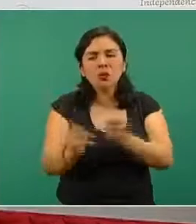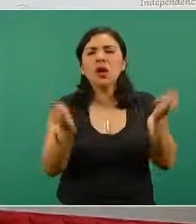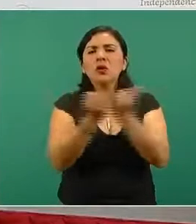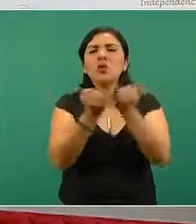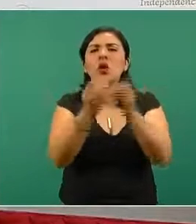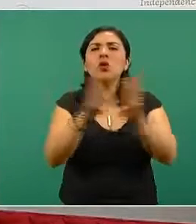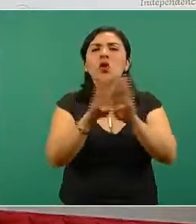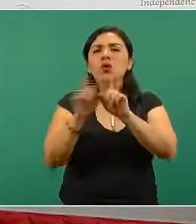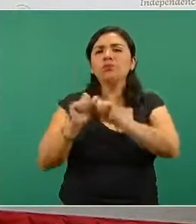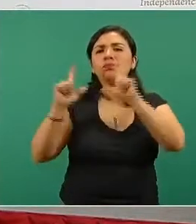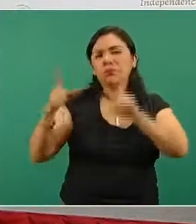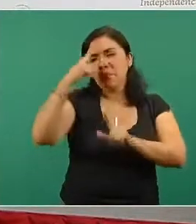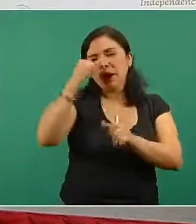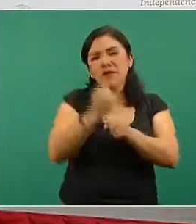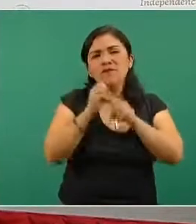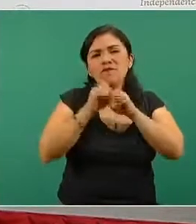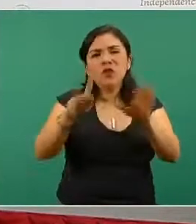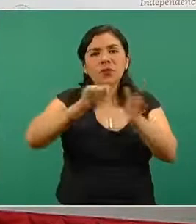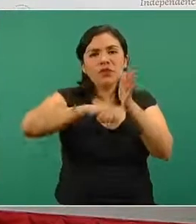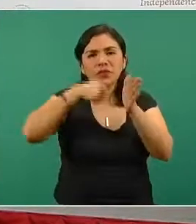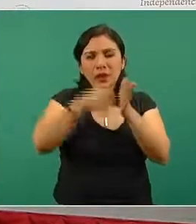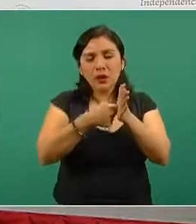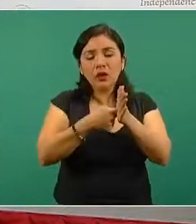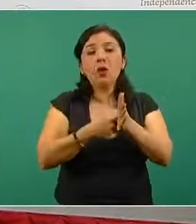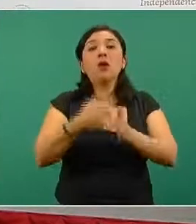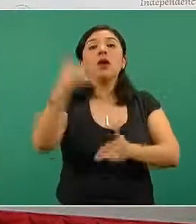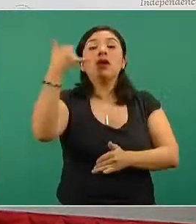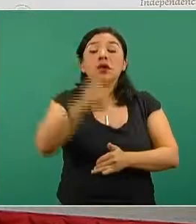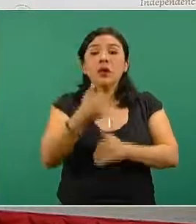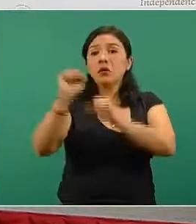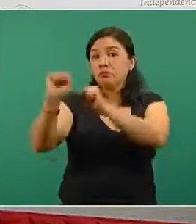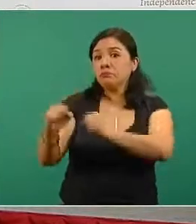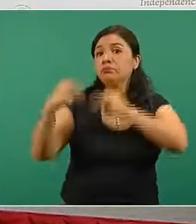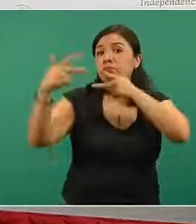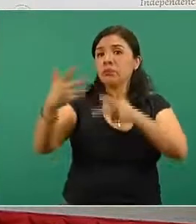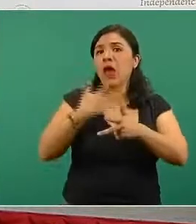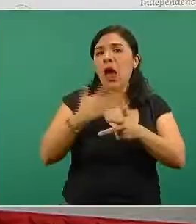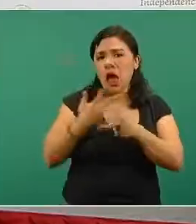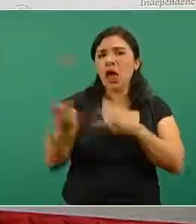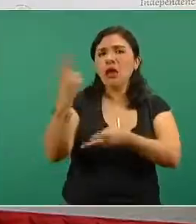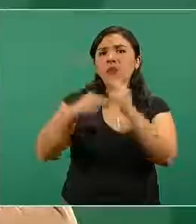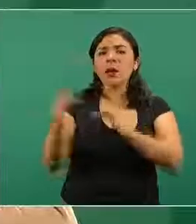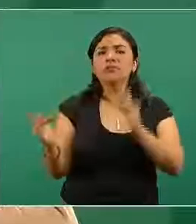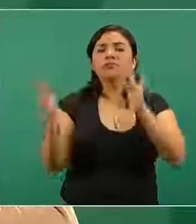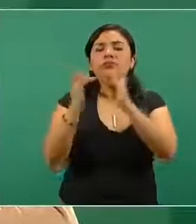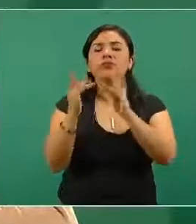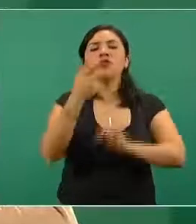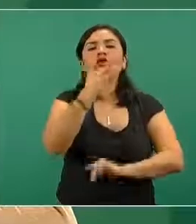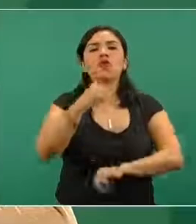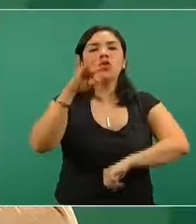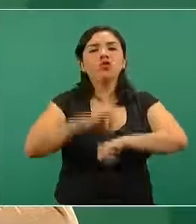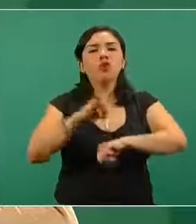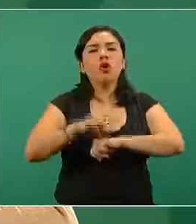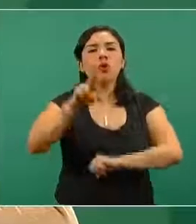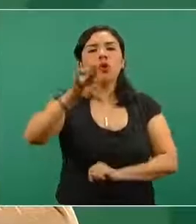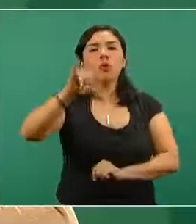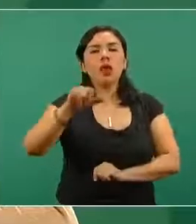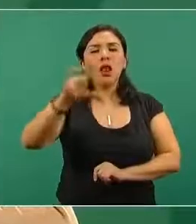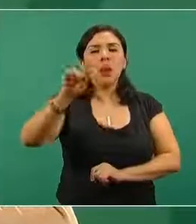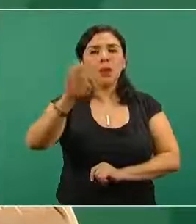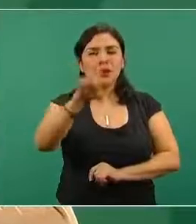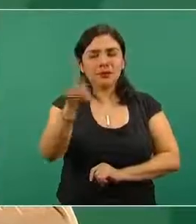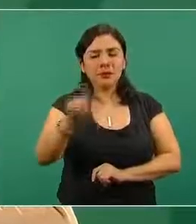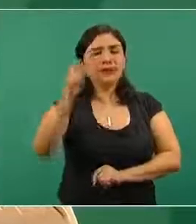que la presentación del informe técnico. Y vía remota tenemos conectado al doctor Ruy López